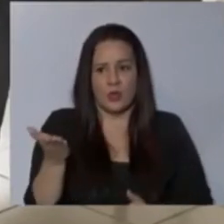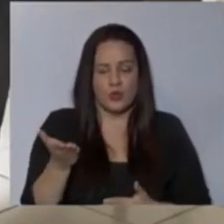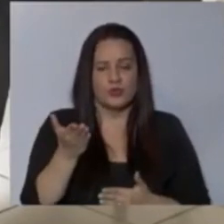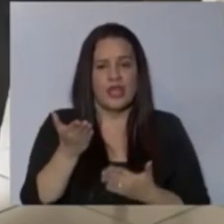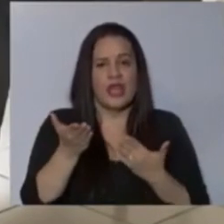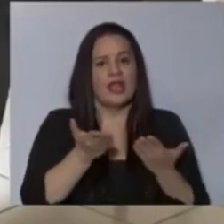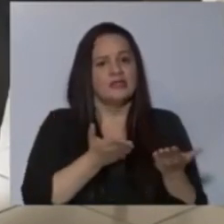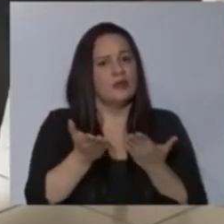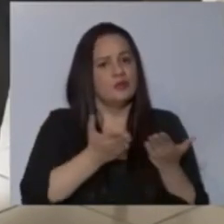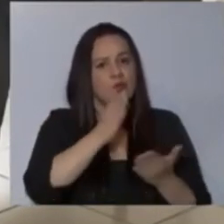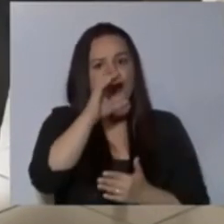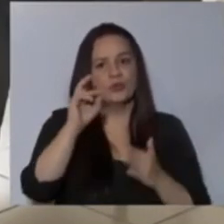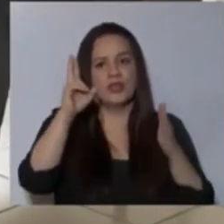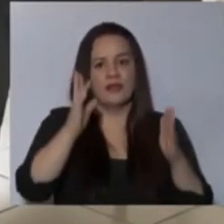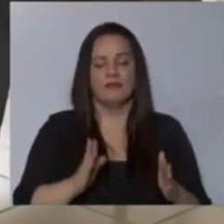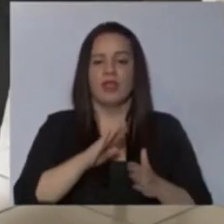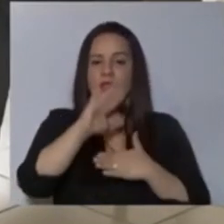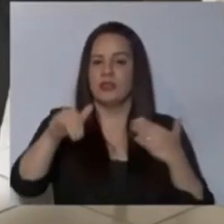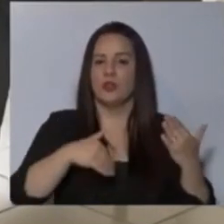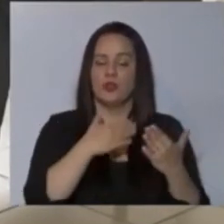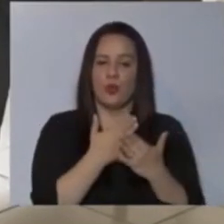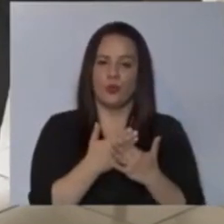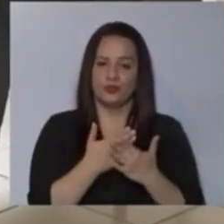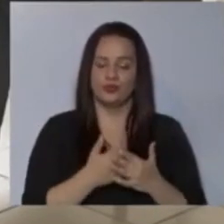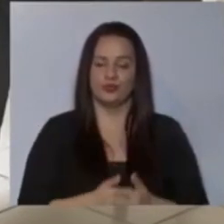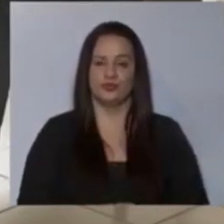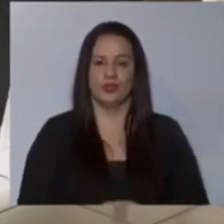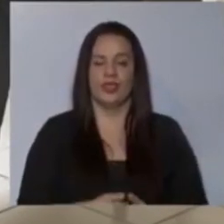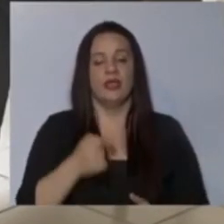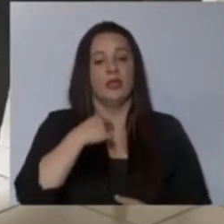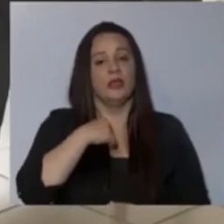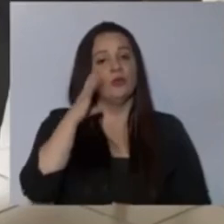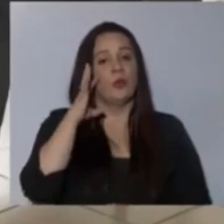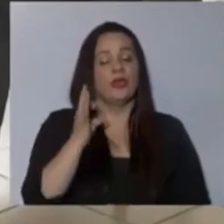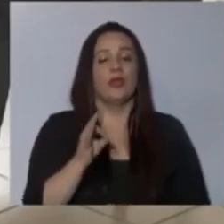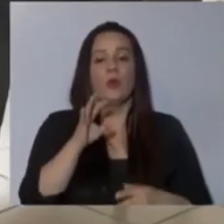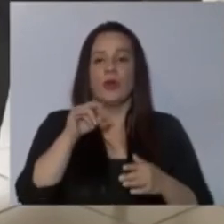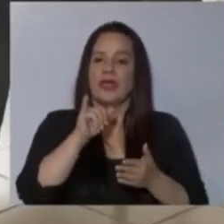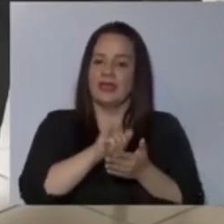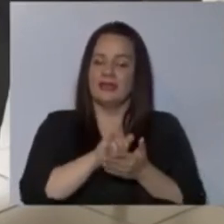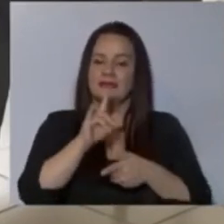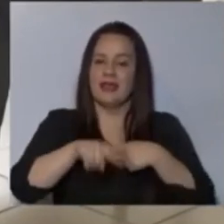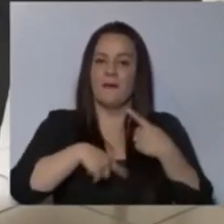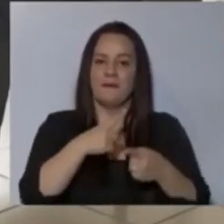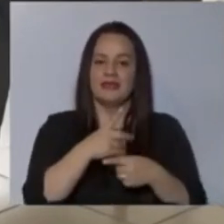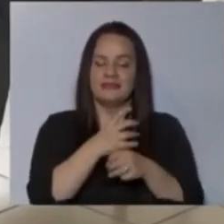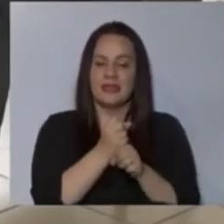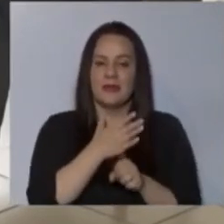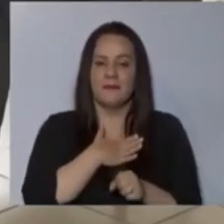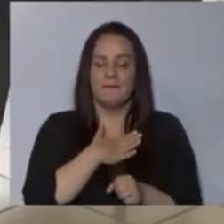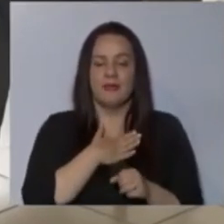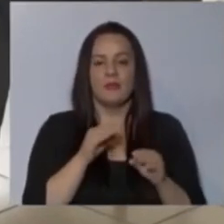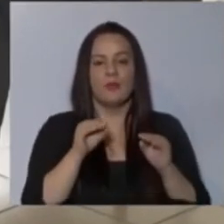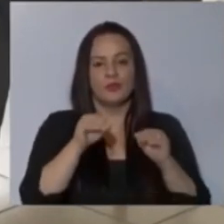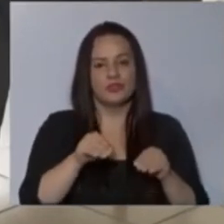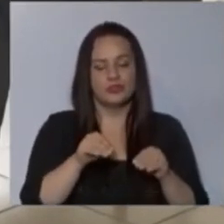costarricenses y ponernos al servicio de todos, ¿verdad? Creo que esa va a ser mi mi posición